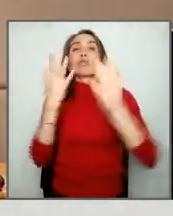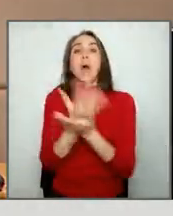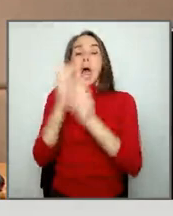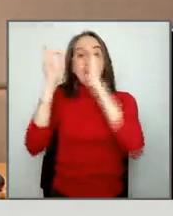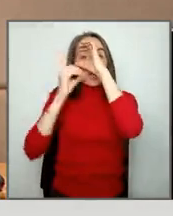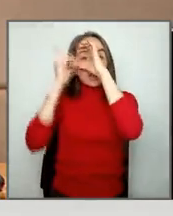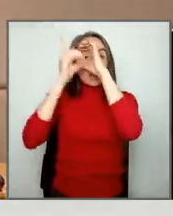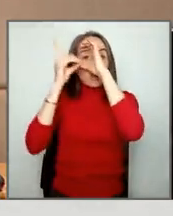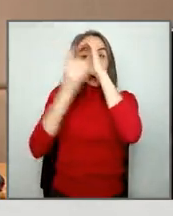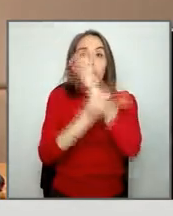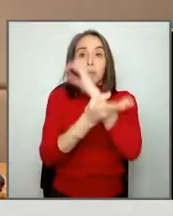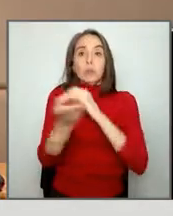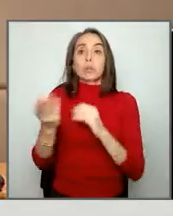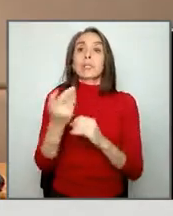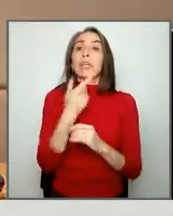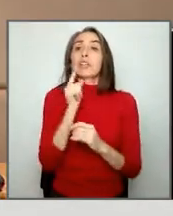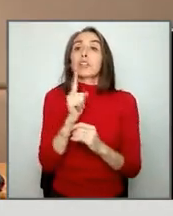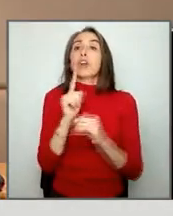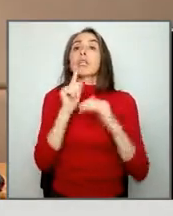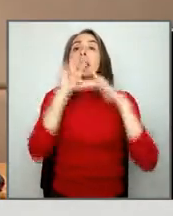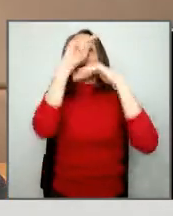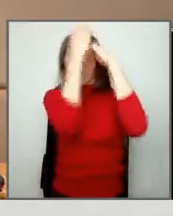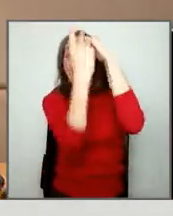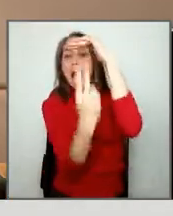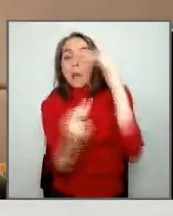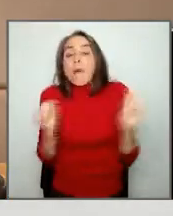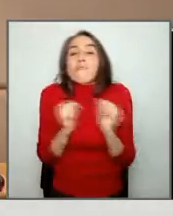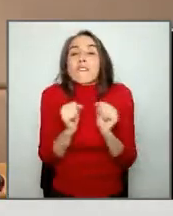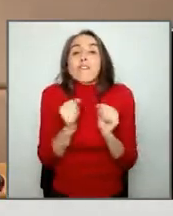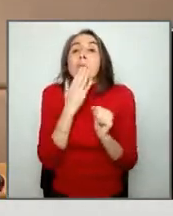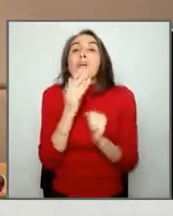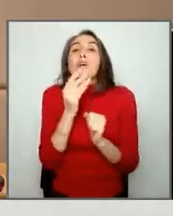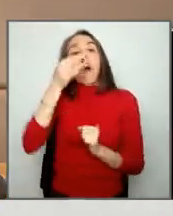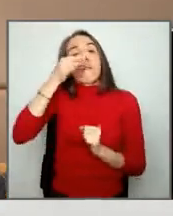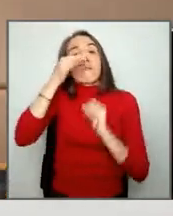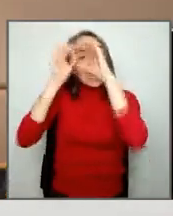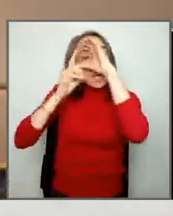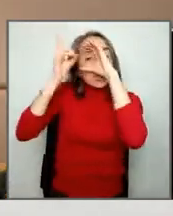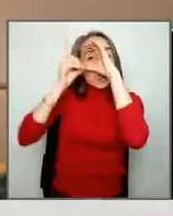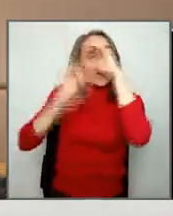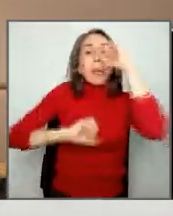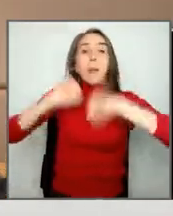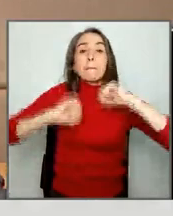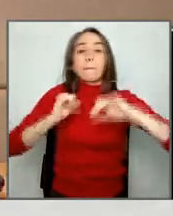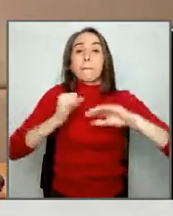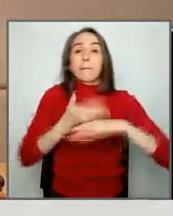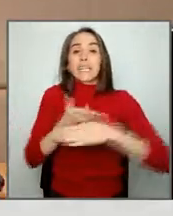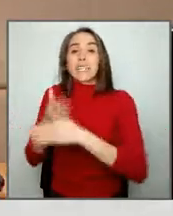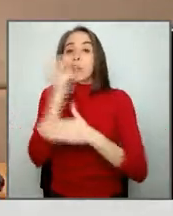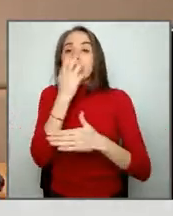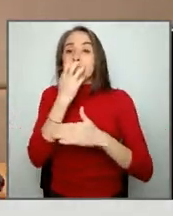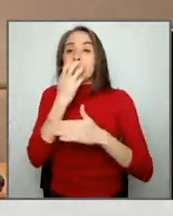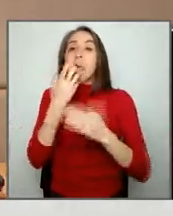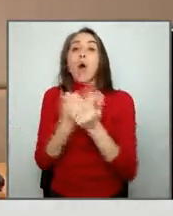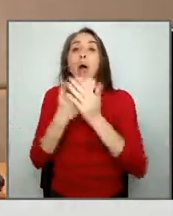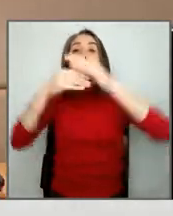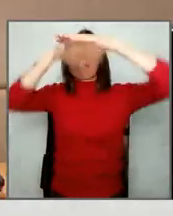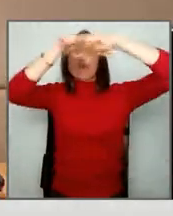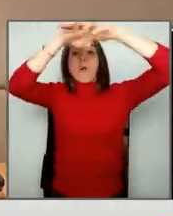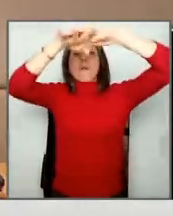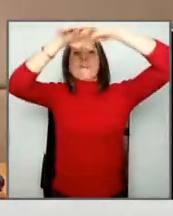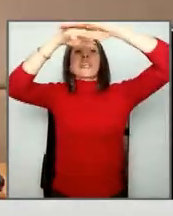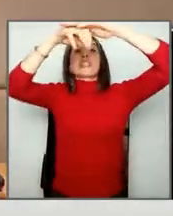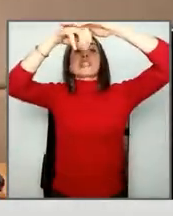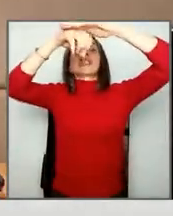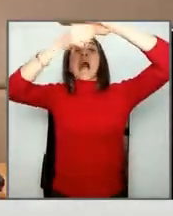no quieren pasar frío entrando al agüita pueden ver como la salmonicultura utiliza el fondo del mar como un vertedero lo